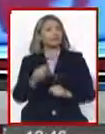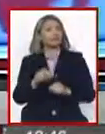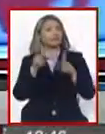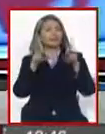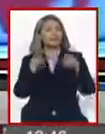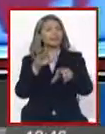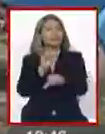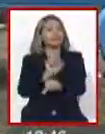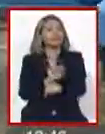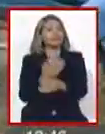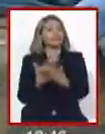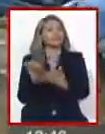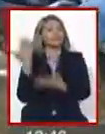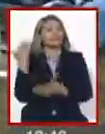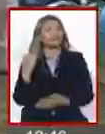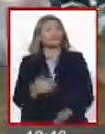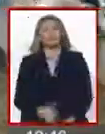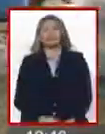los arrestados